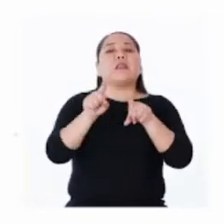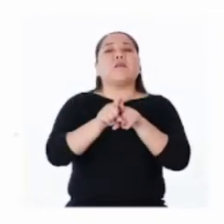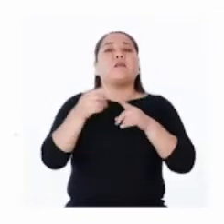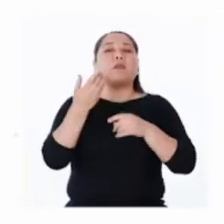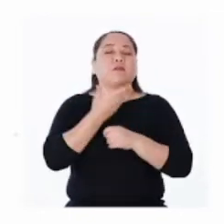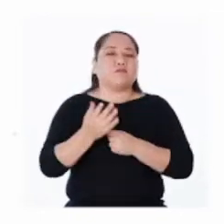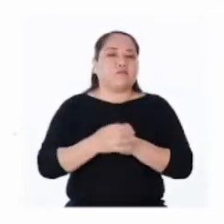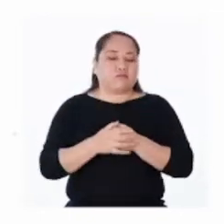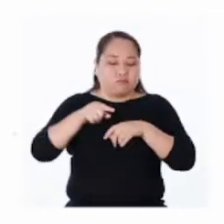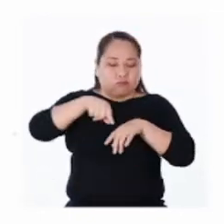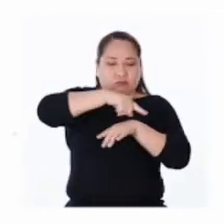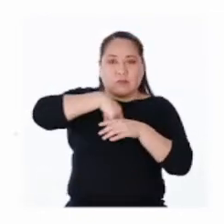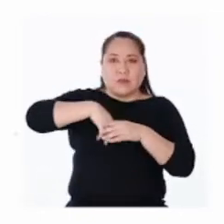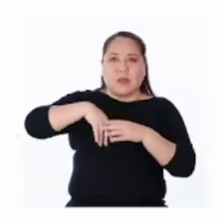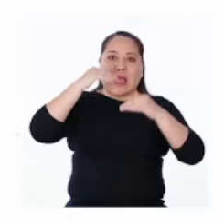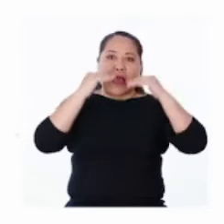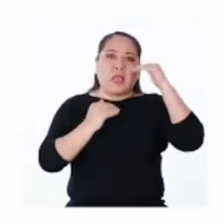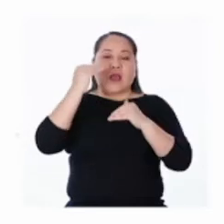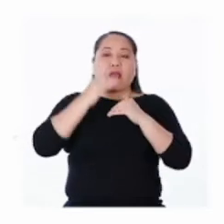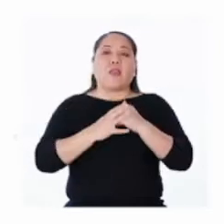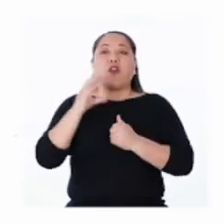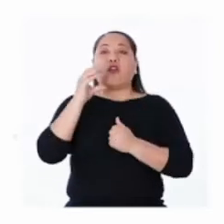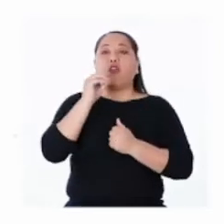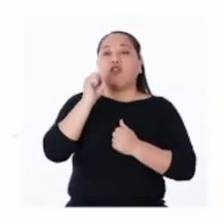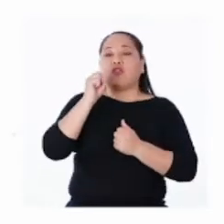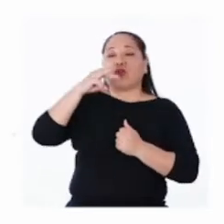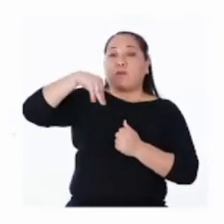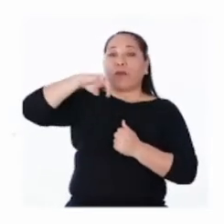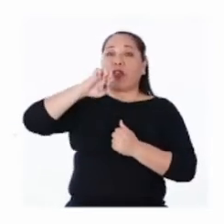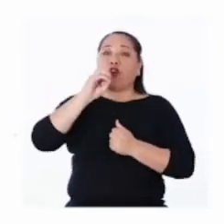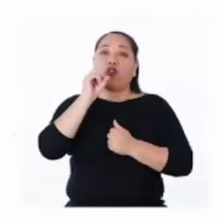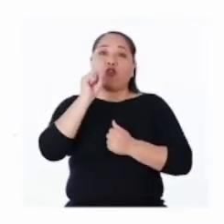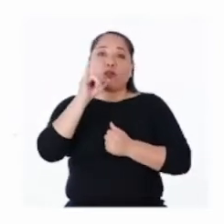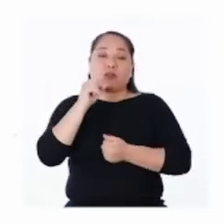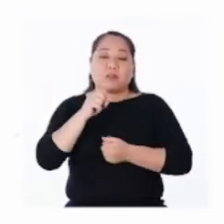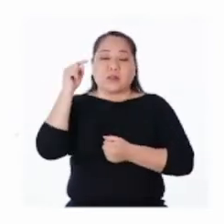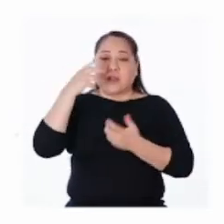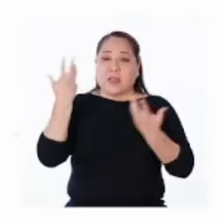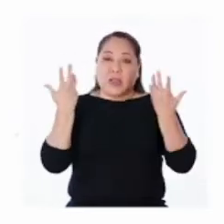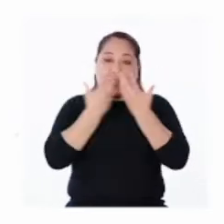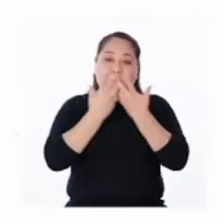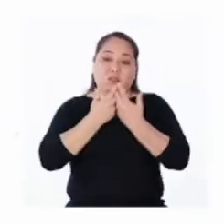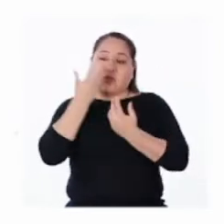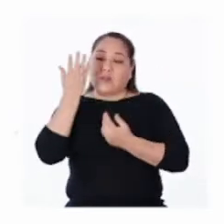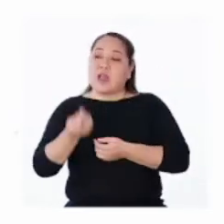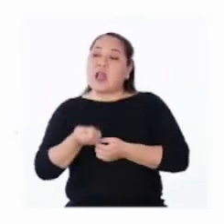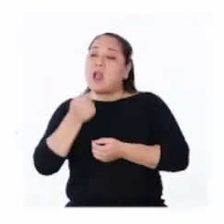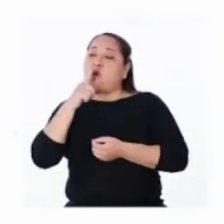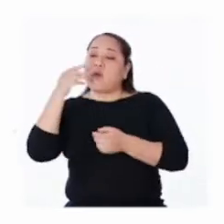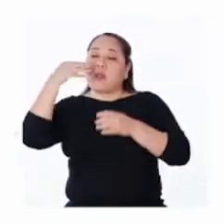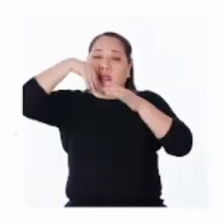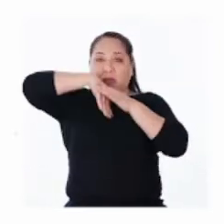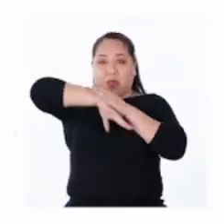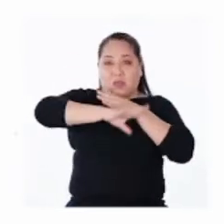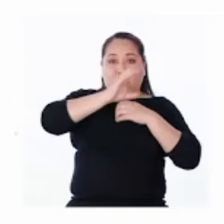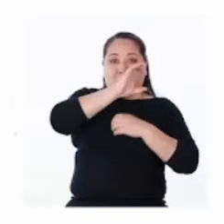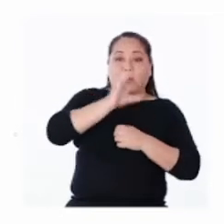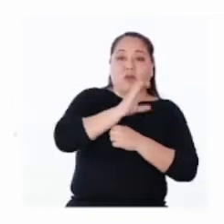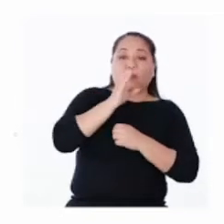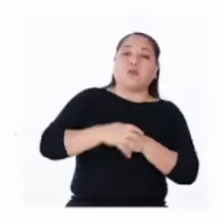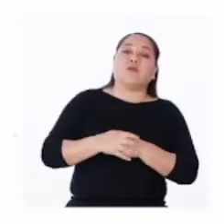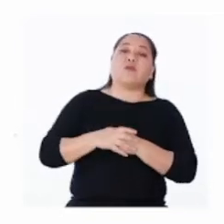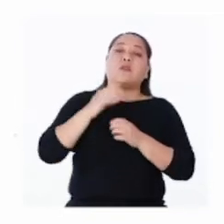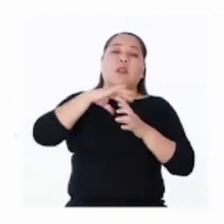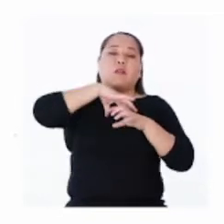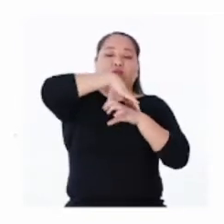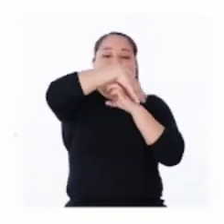líquido intersticial. El equilibrio osmótico es la relación que hay entre los líquidos que hay dentro de la